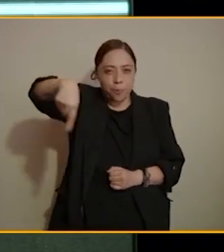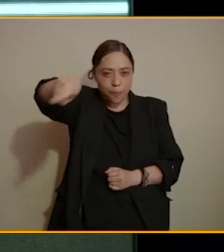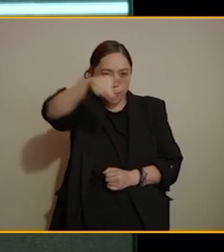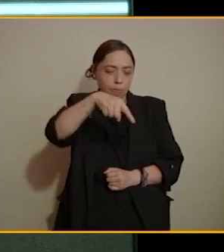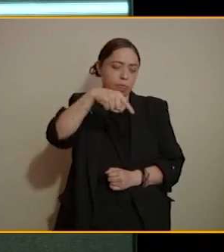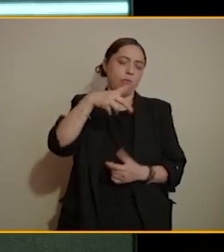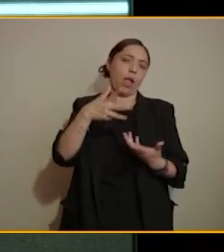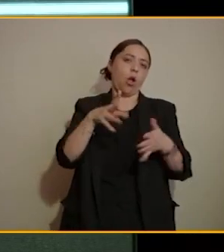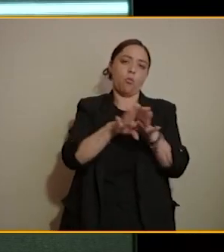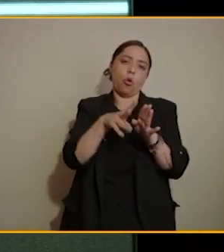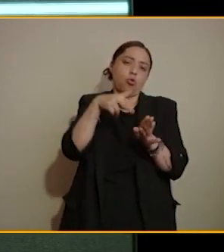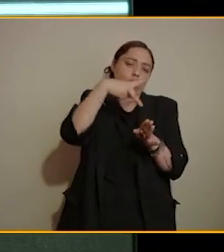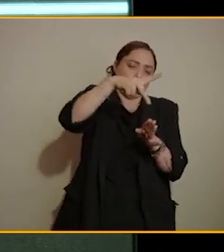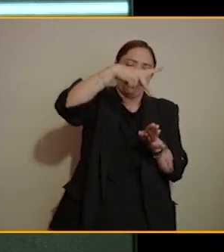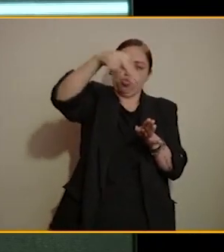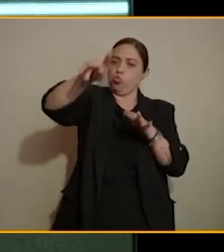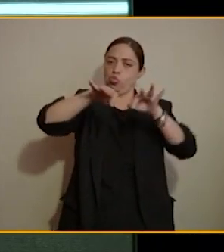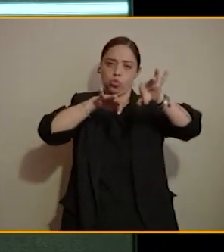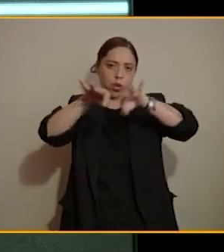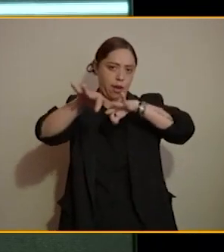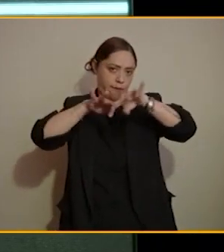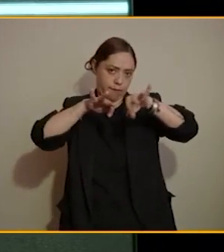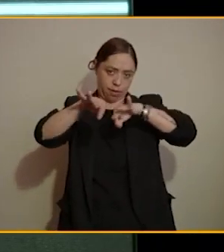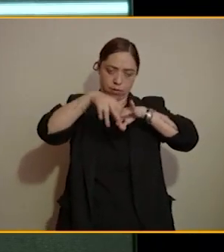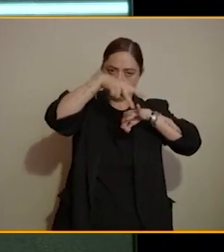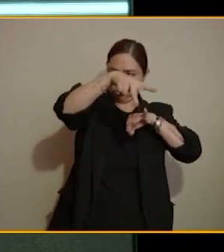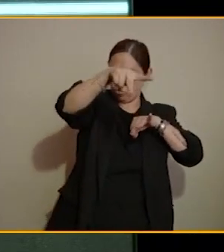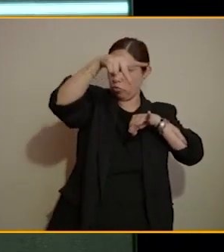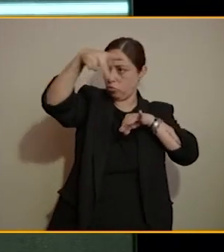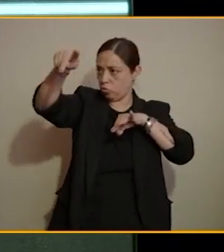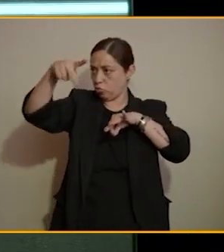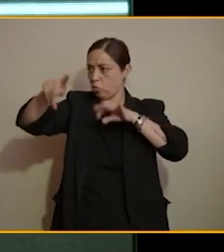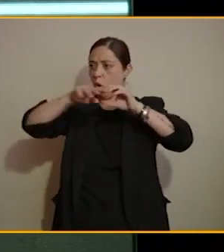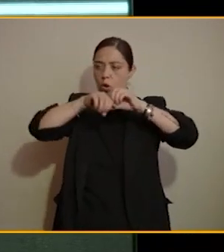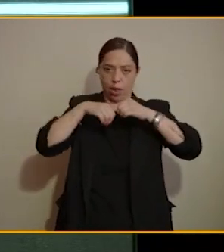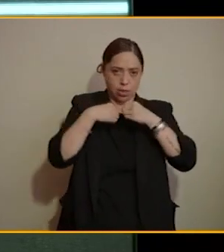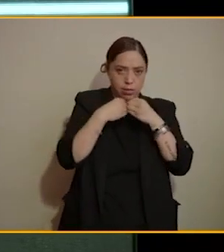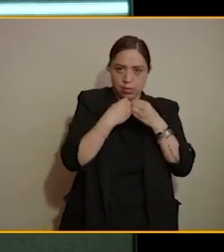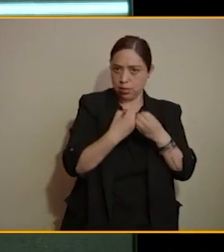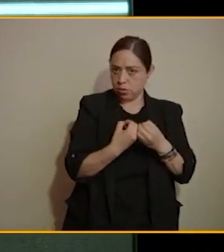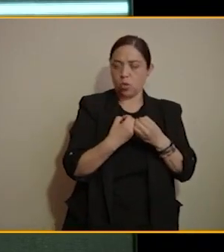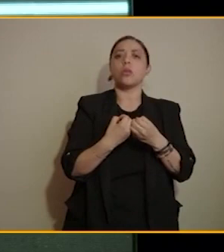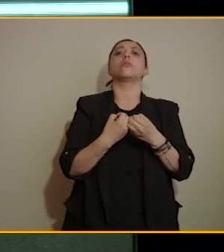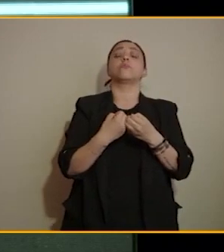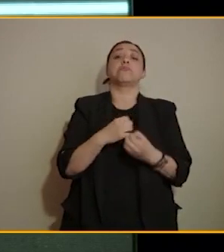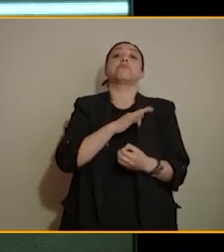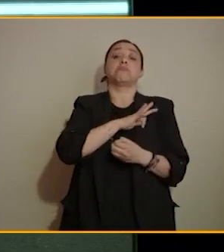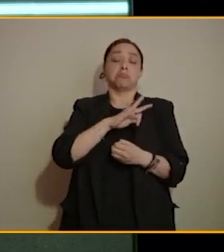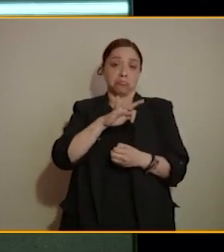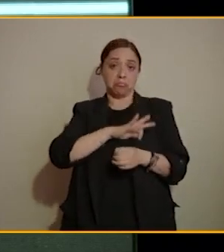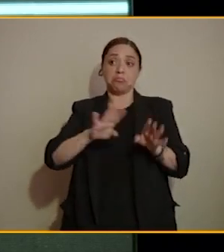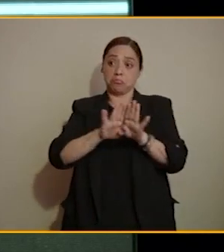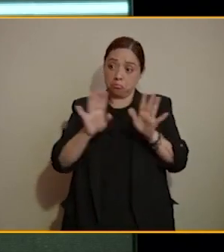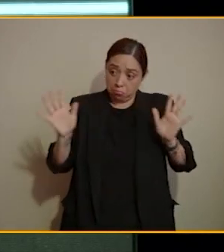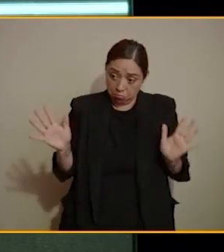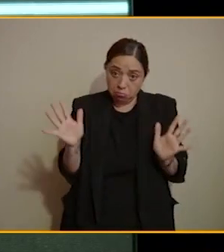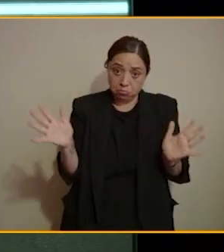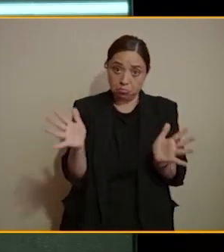propios puestos de trabajo, desde sus propias organizaciones, pueden echar a andar también esta